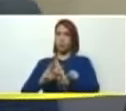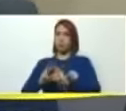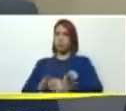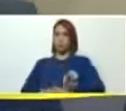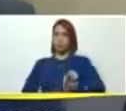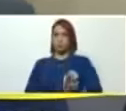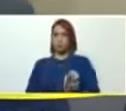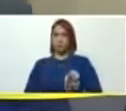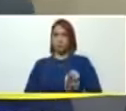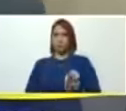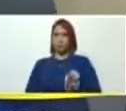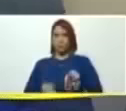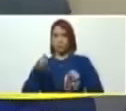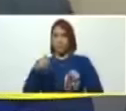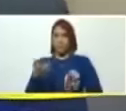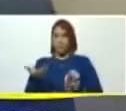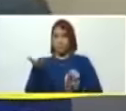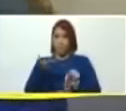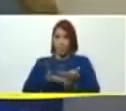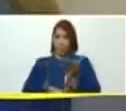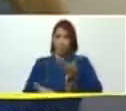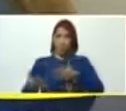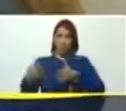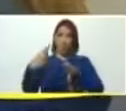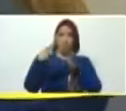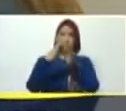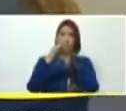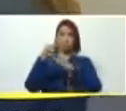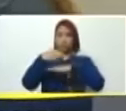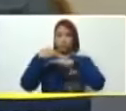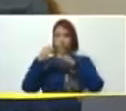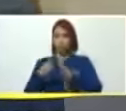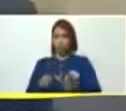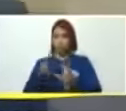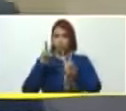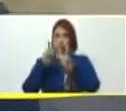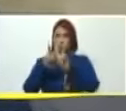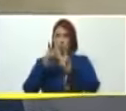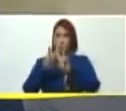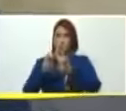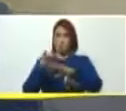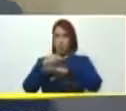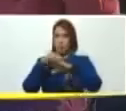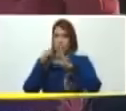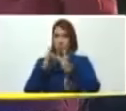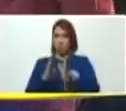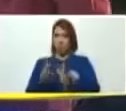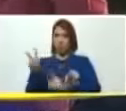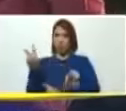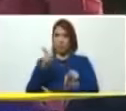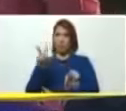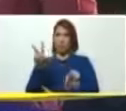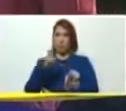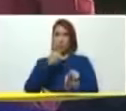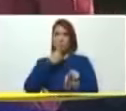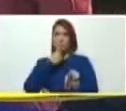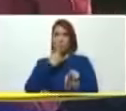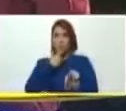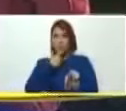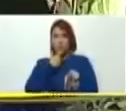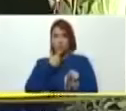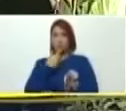sobre todo pues esa articulación con el ministro de Vivienda, el ministro Paredes, que está aquí presente, Venezuela Bella, que